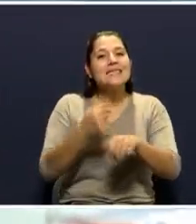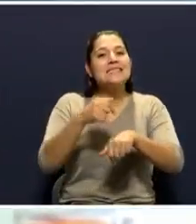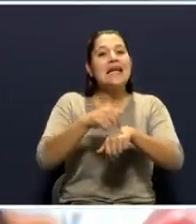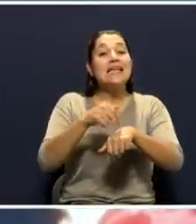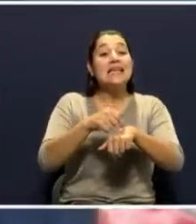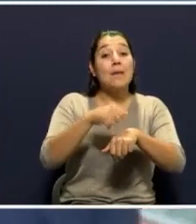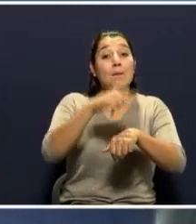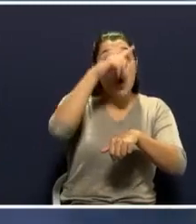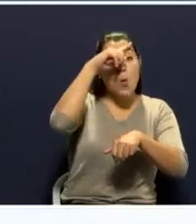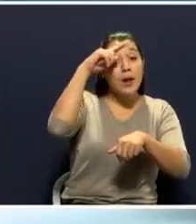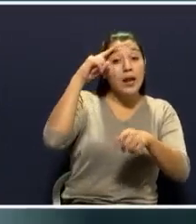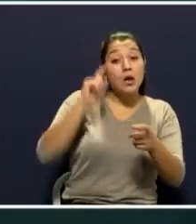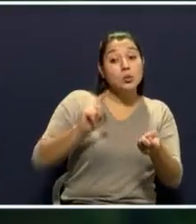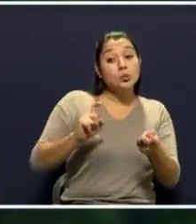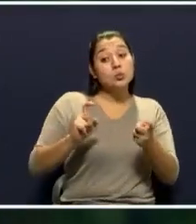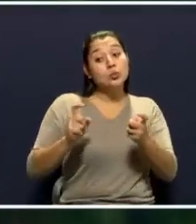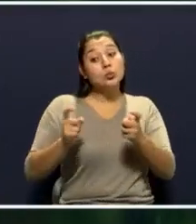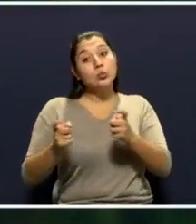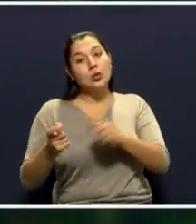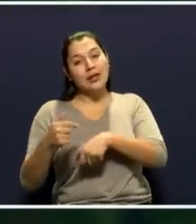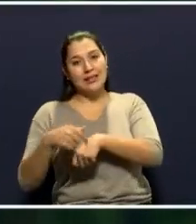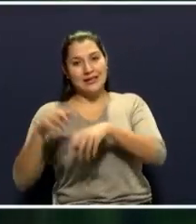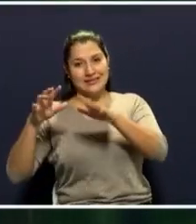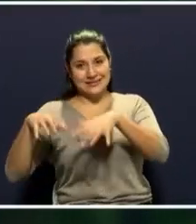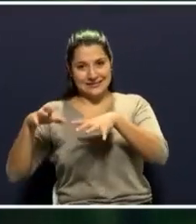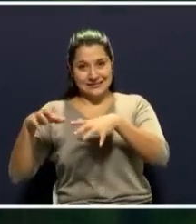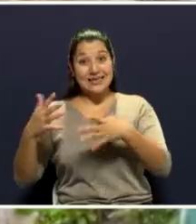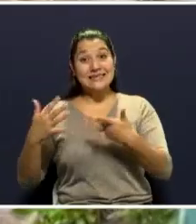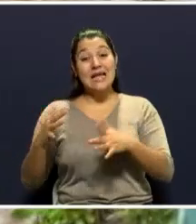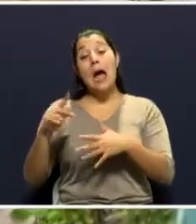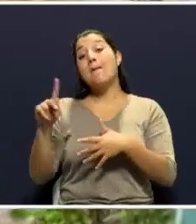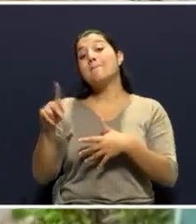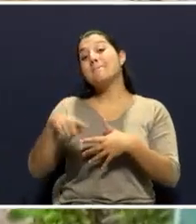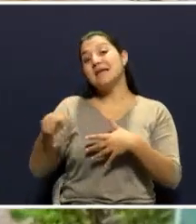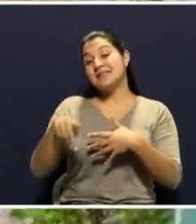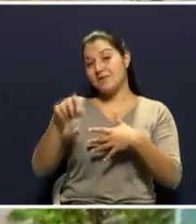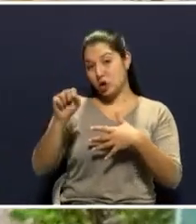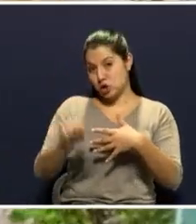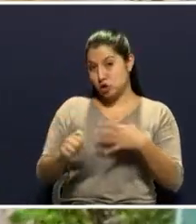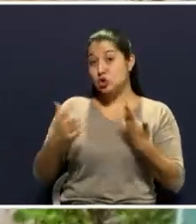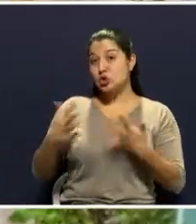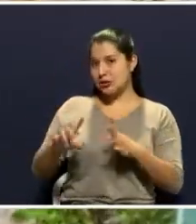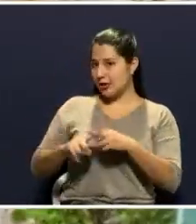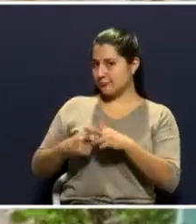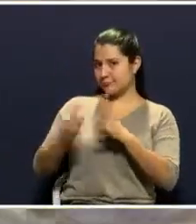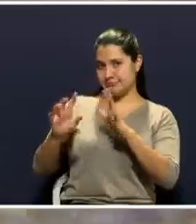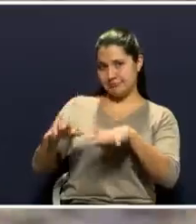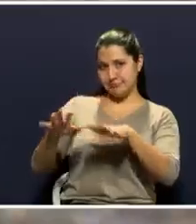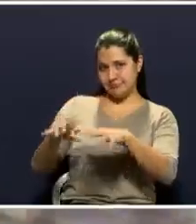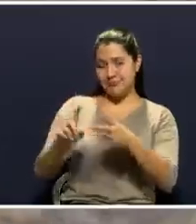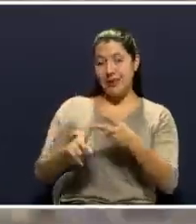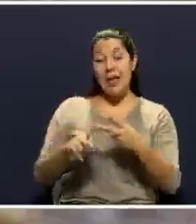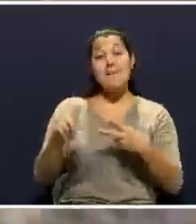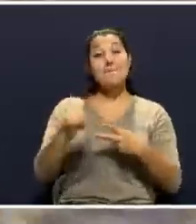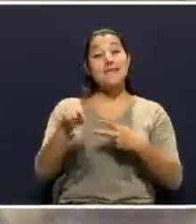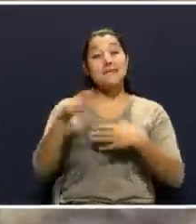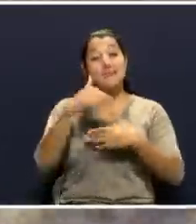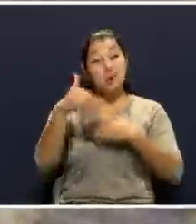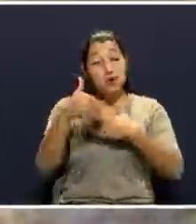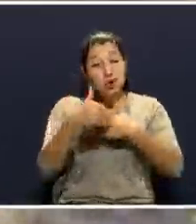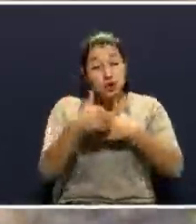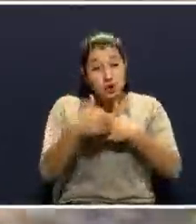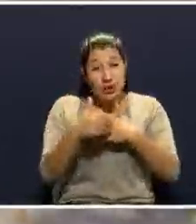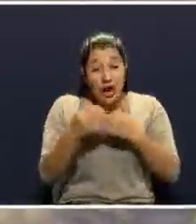transición a la época lluviosa. El Pacífico Sur ya se encuentra en esta condición, mientras que el Pacífico Central se mantiene en la última etapa